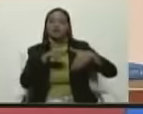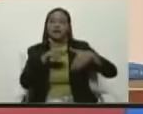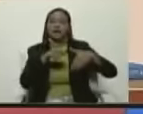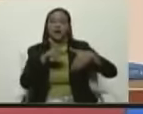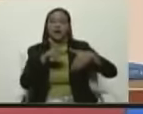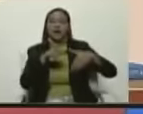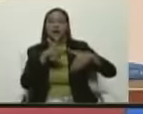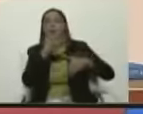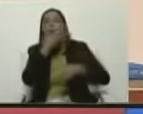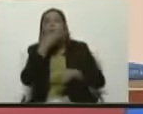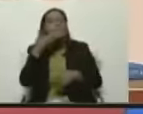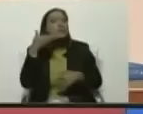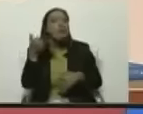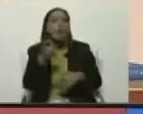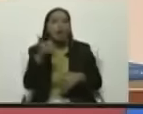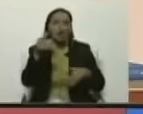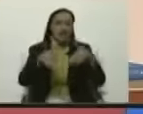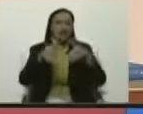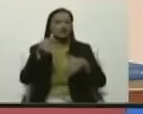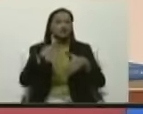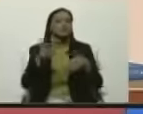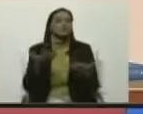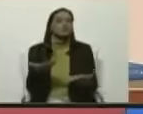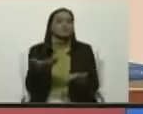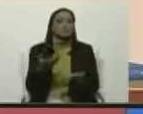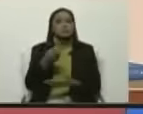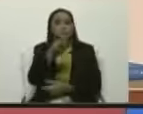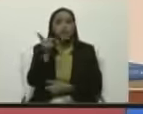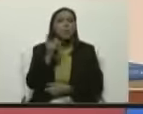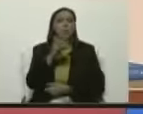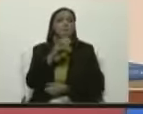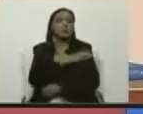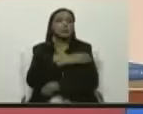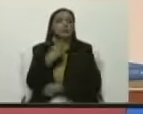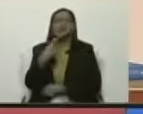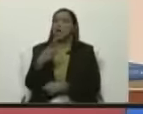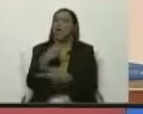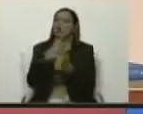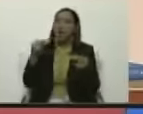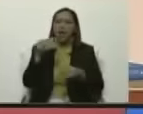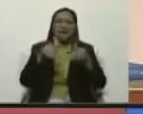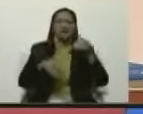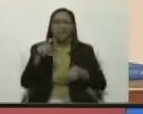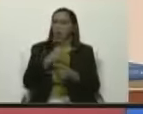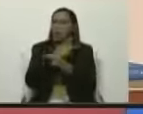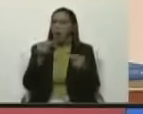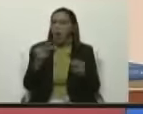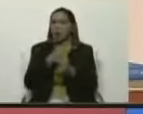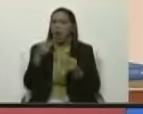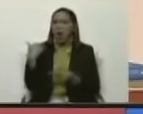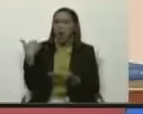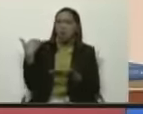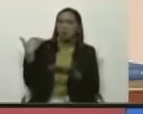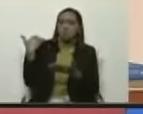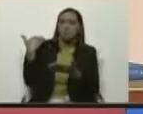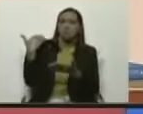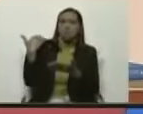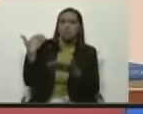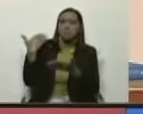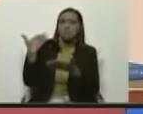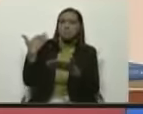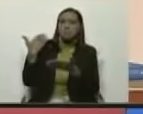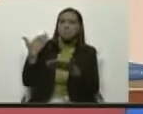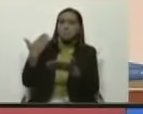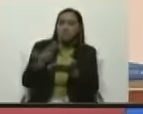lo mejor que hay. Cuando hasta hace poco ellos decían que no, y llamaron a no votar. Los grupos violentos están